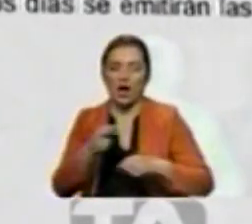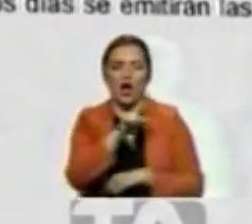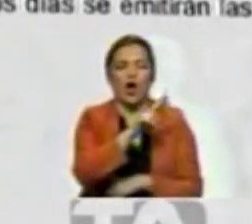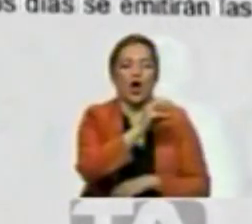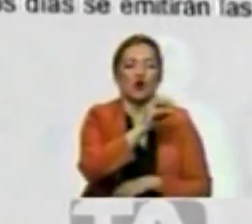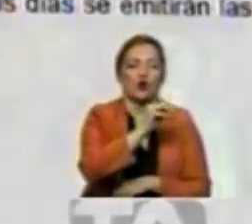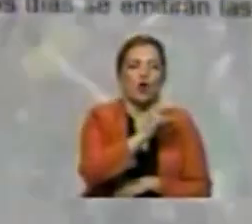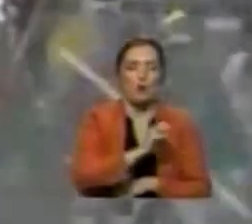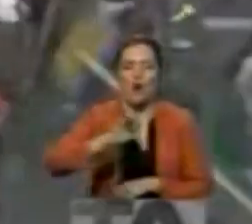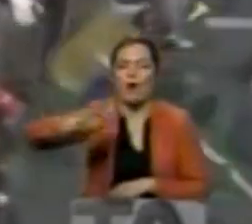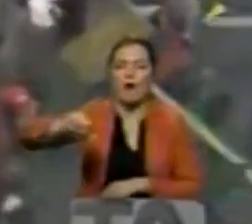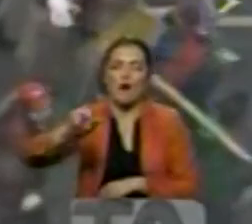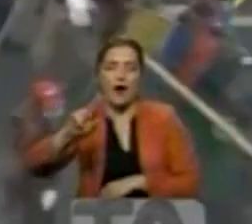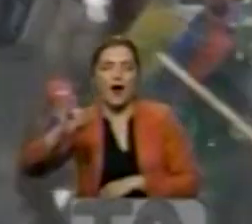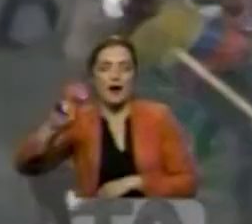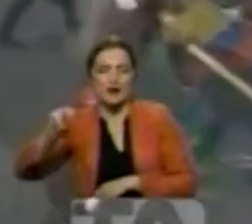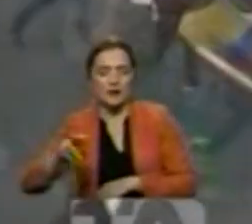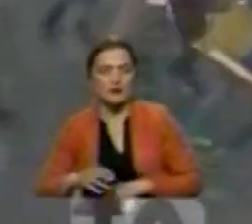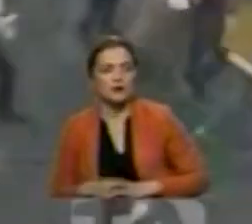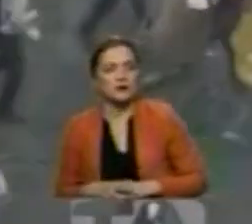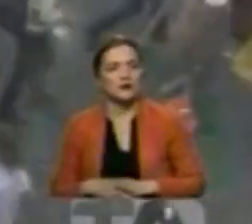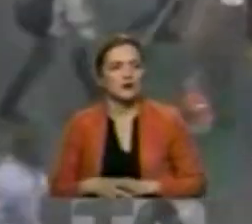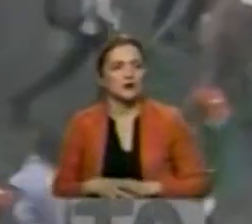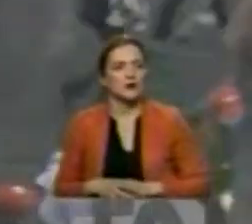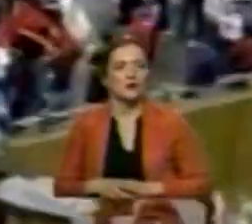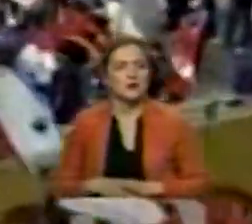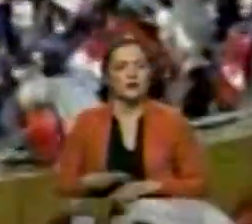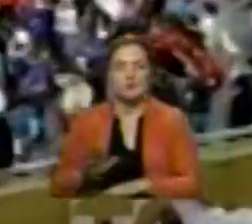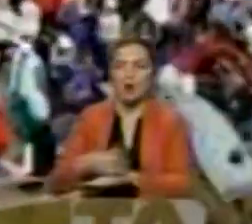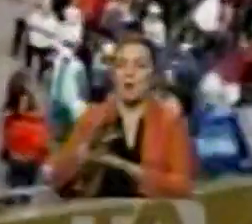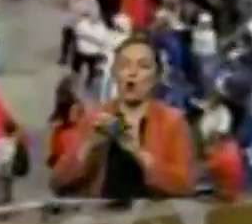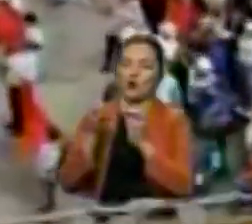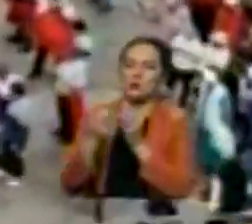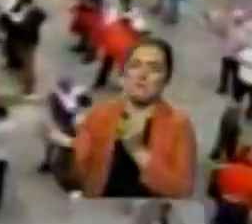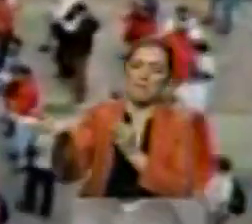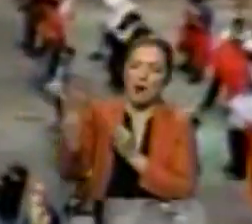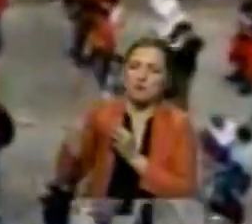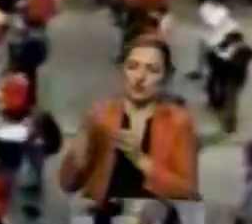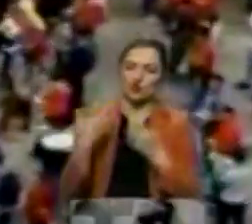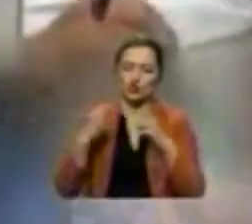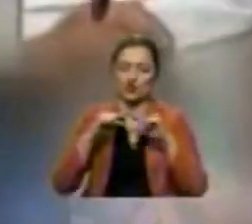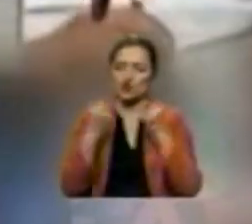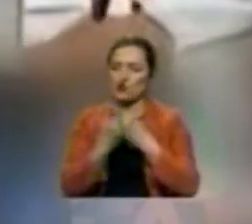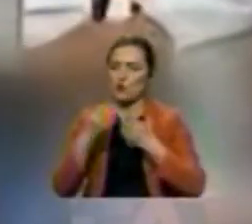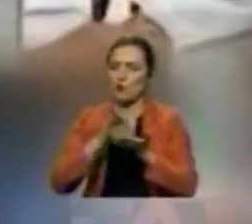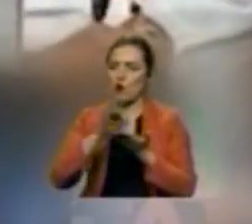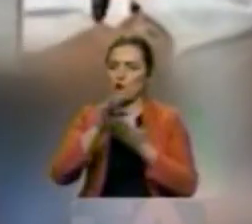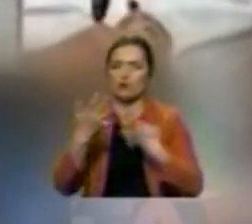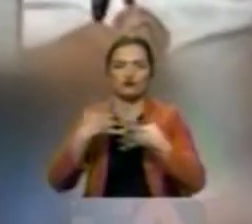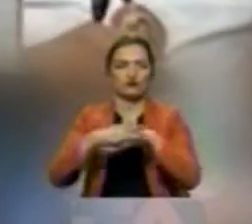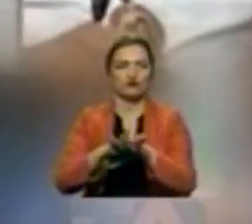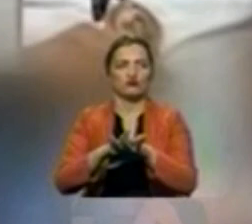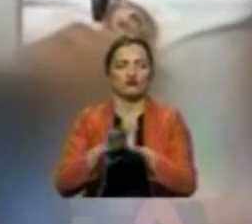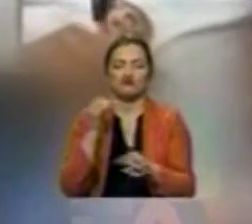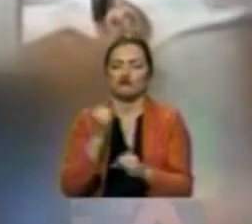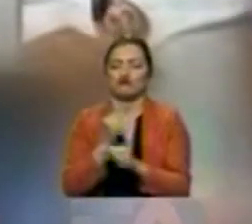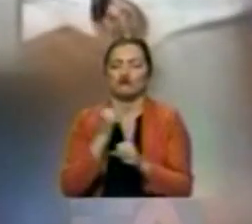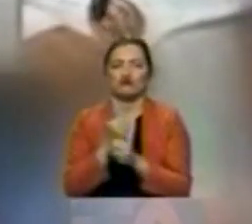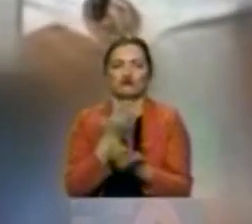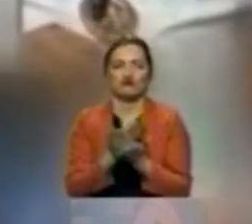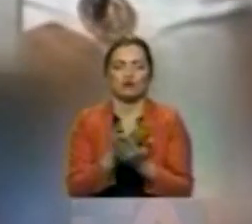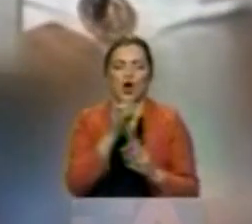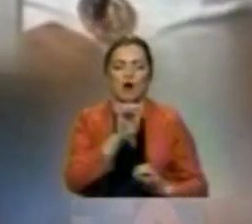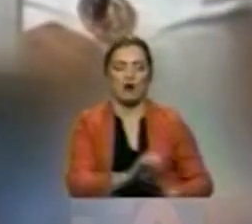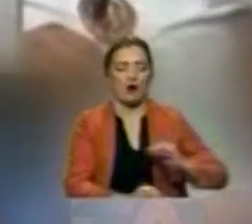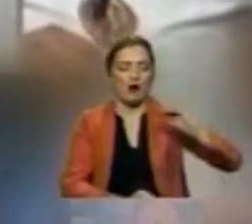Osvaldo Jarrín. En otro punto, llaman a otras organizaciones a crear un parlamento de pueblos. Para formular una propuesta